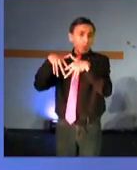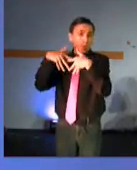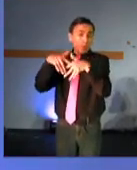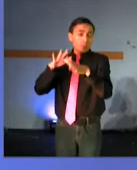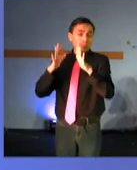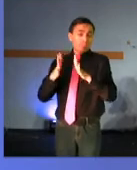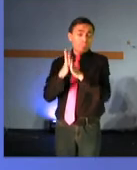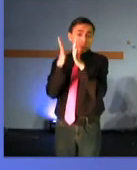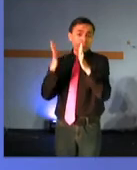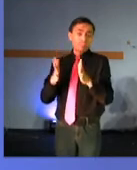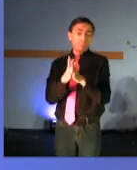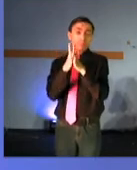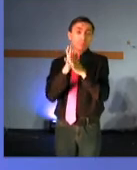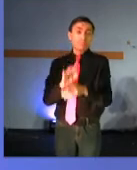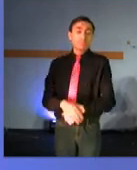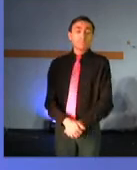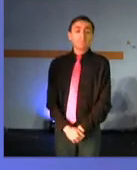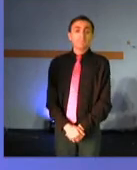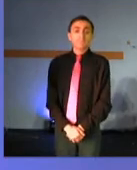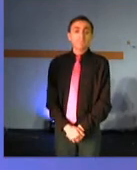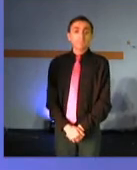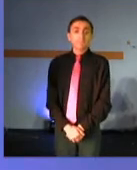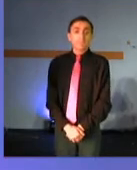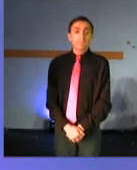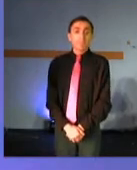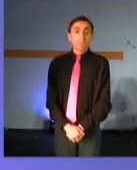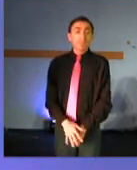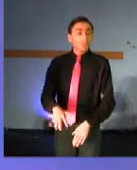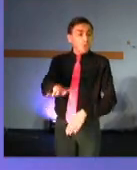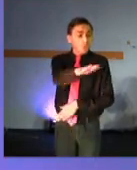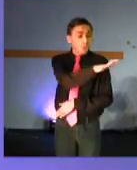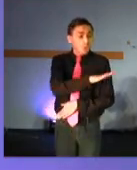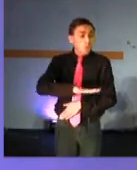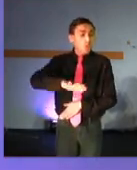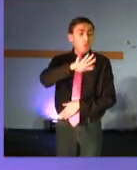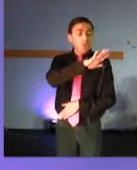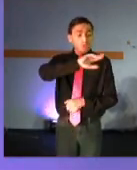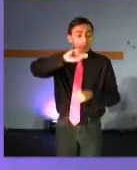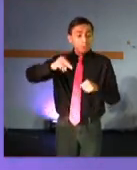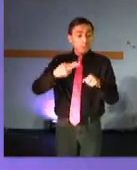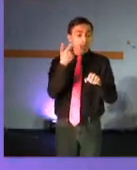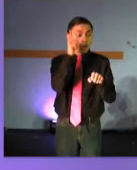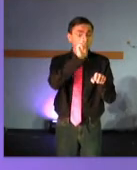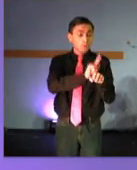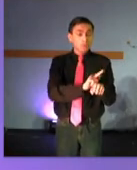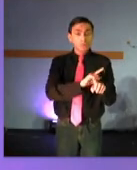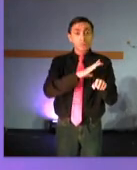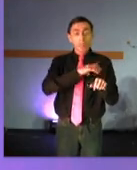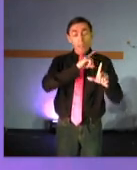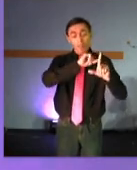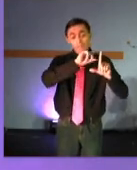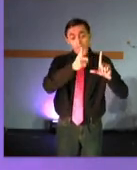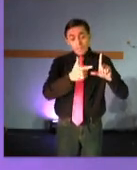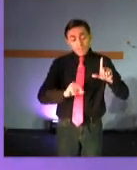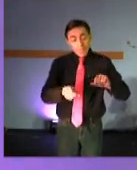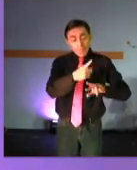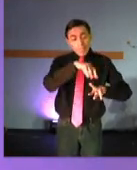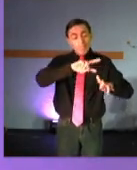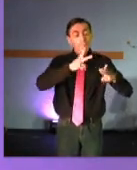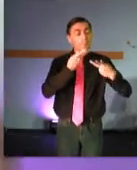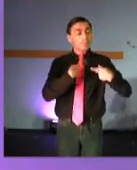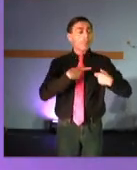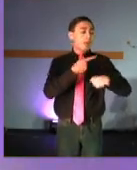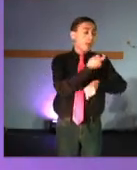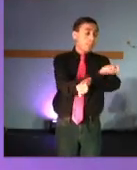participación activa de todos los sectores de la nación, pero en particular de campesinos, de obreros,